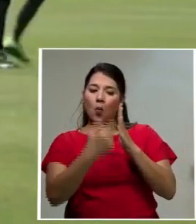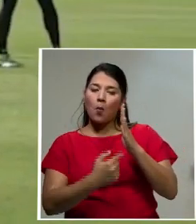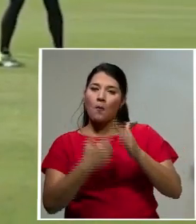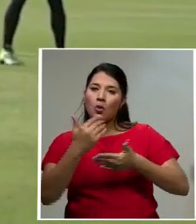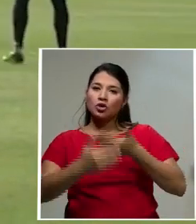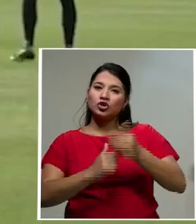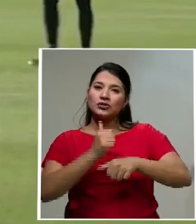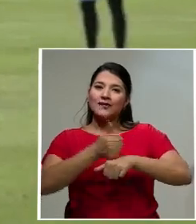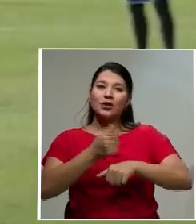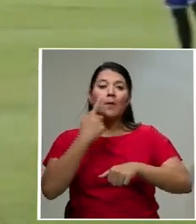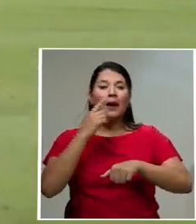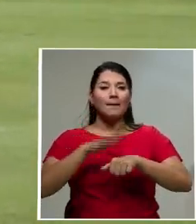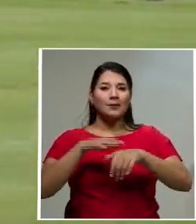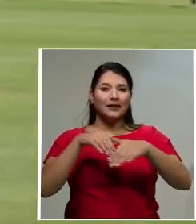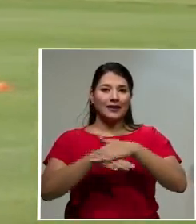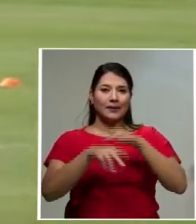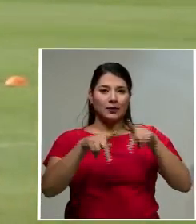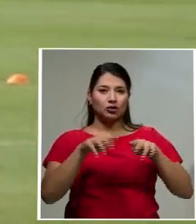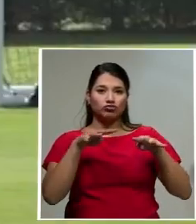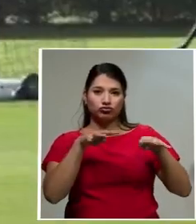aficionados.